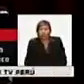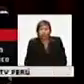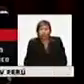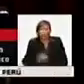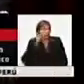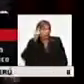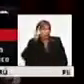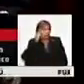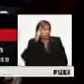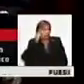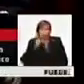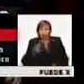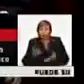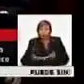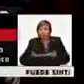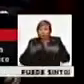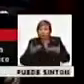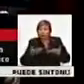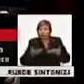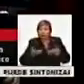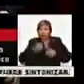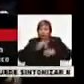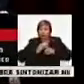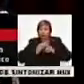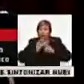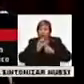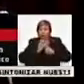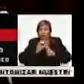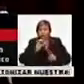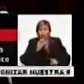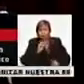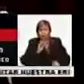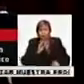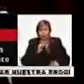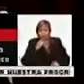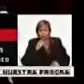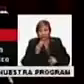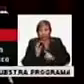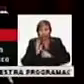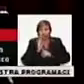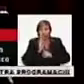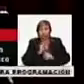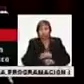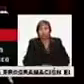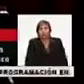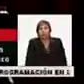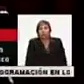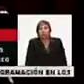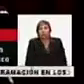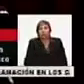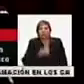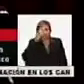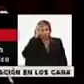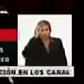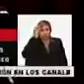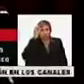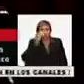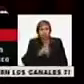Por eso aparece en esta constitución de la que Alberto Gorea seguramente nos ilustrará los conceptos